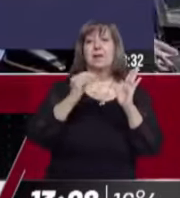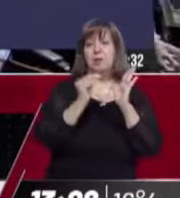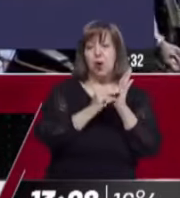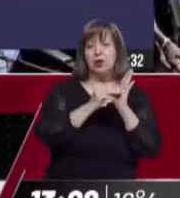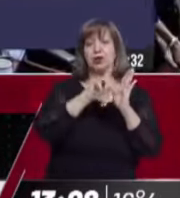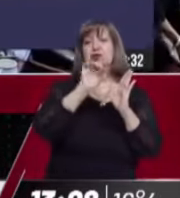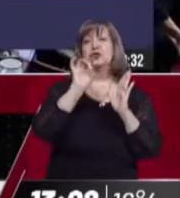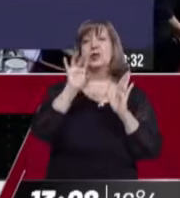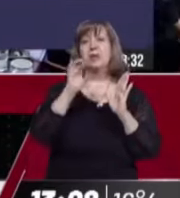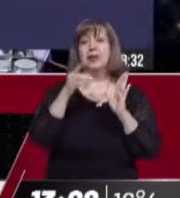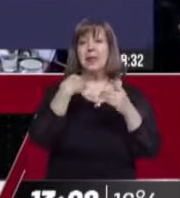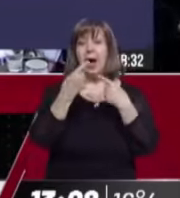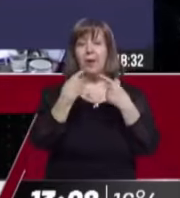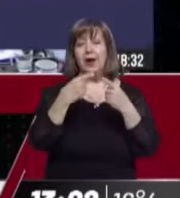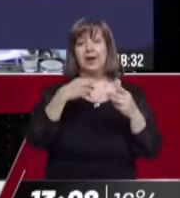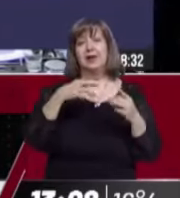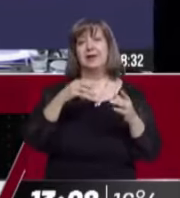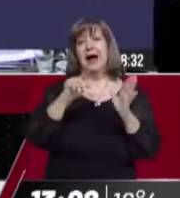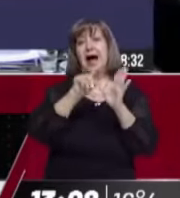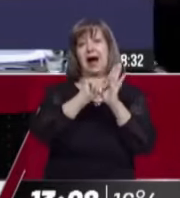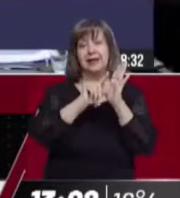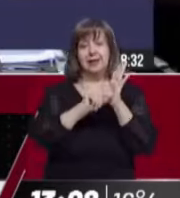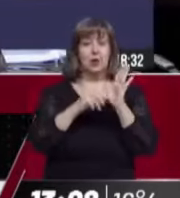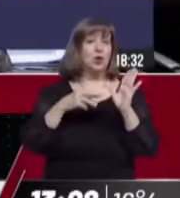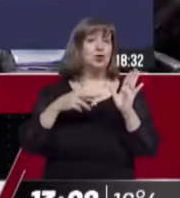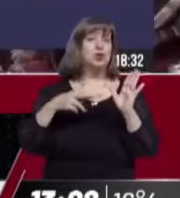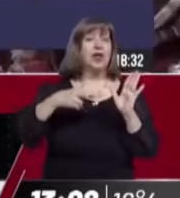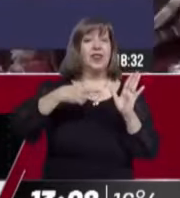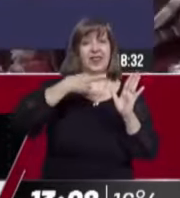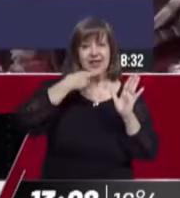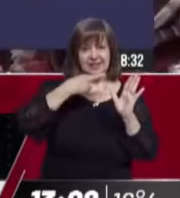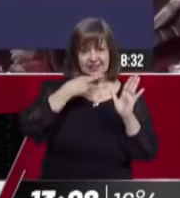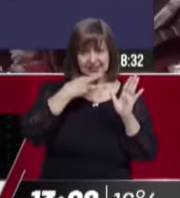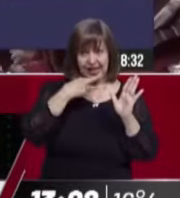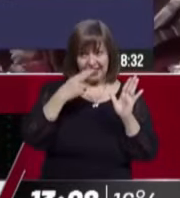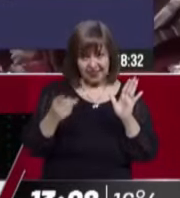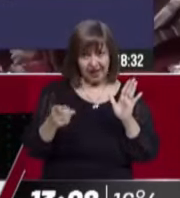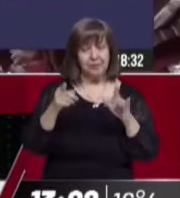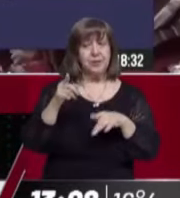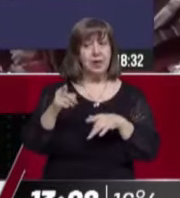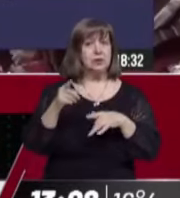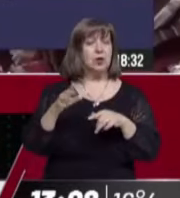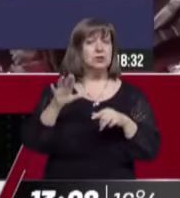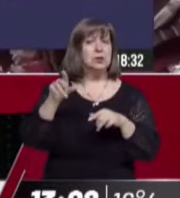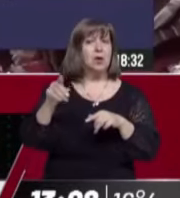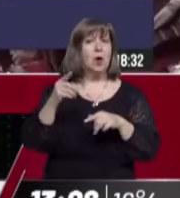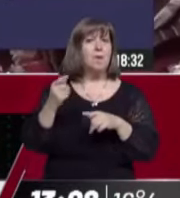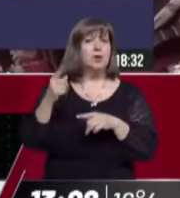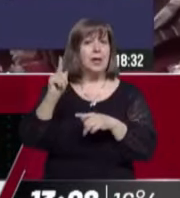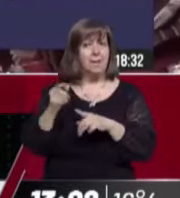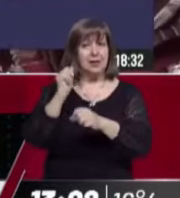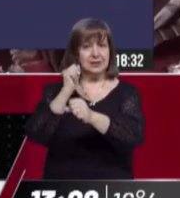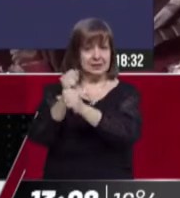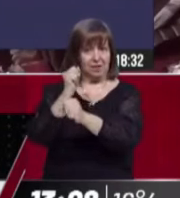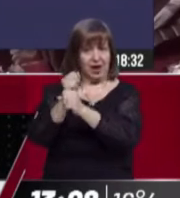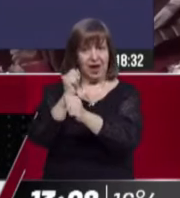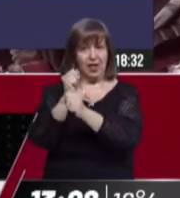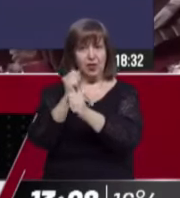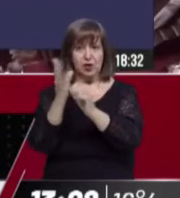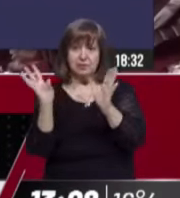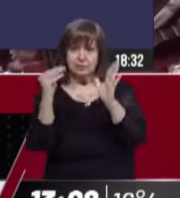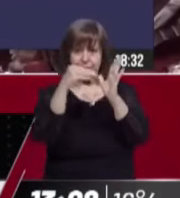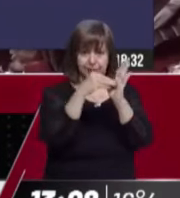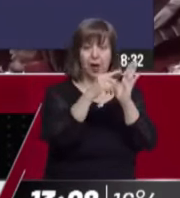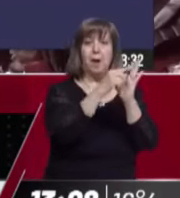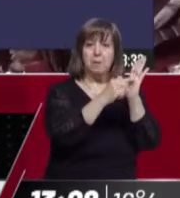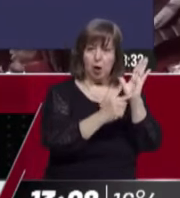importante. En vez de 3 meses de prueba, va a haber 8 meses de prueba. Y lo más importante de todo, va a haber un fondo de indemnización. Es decir,